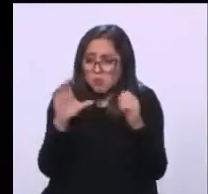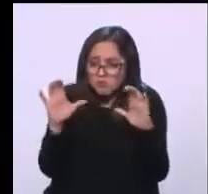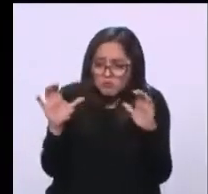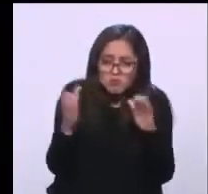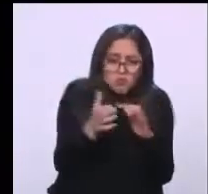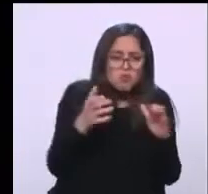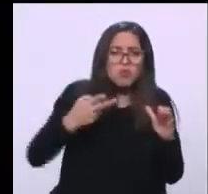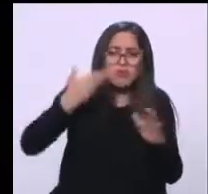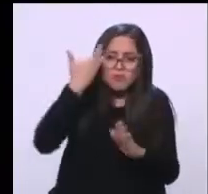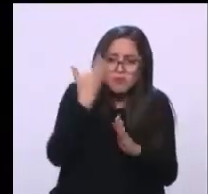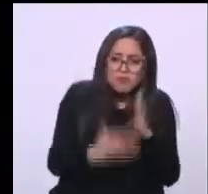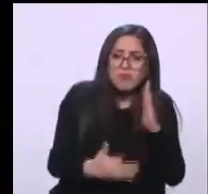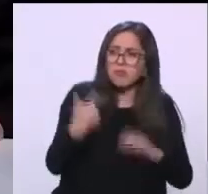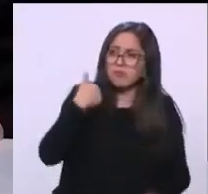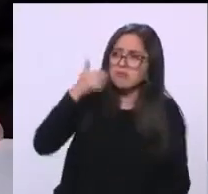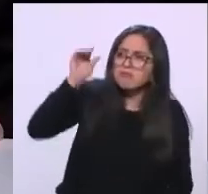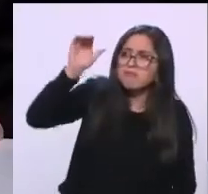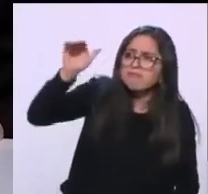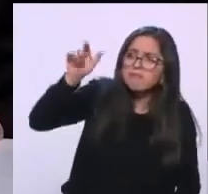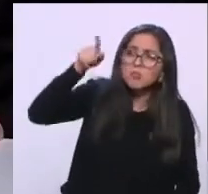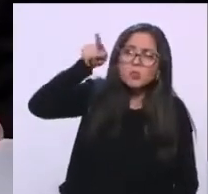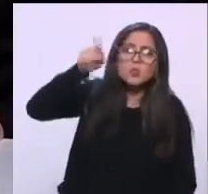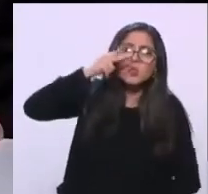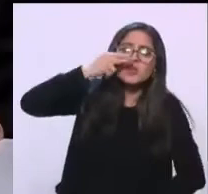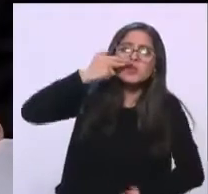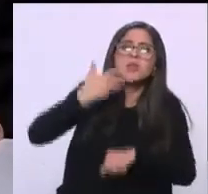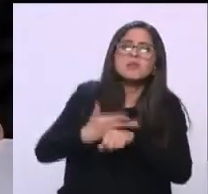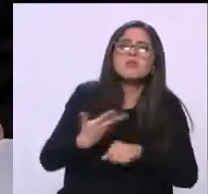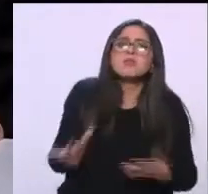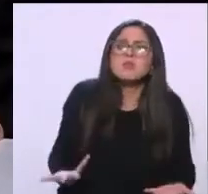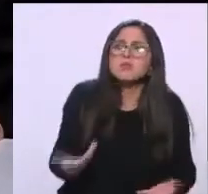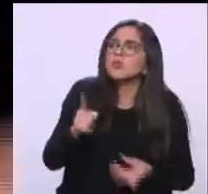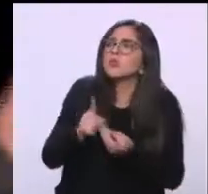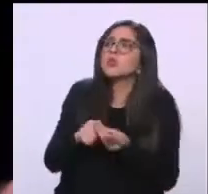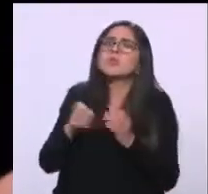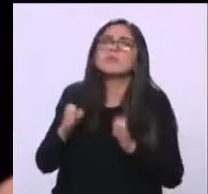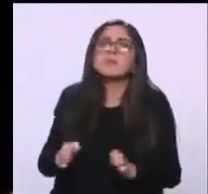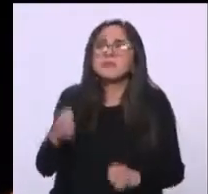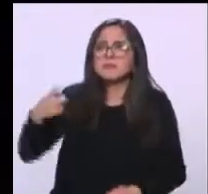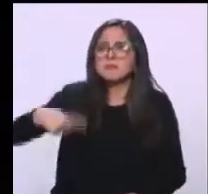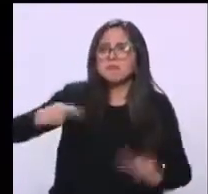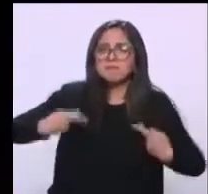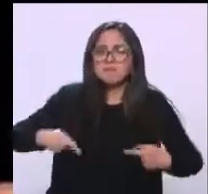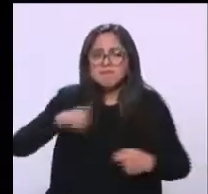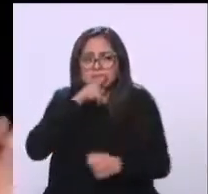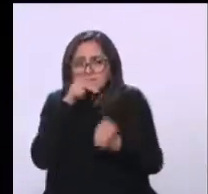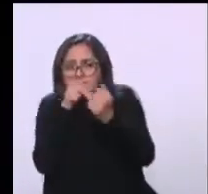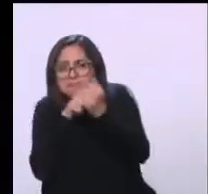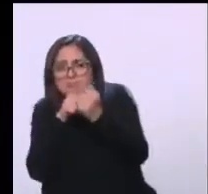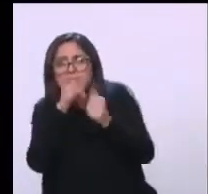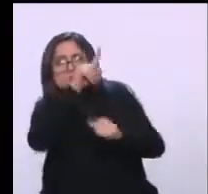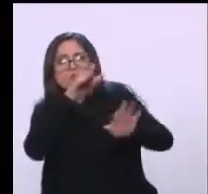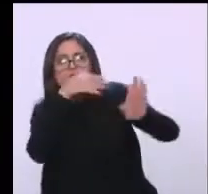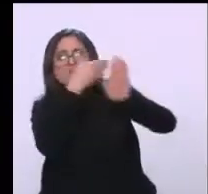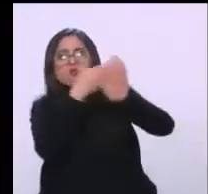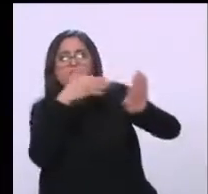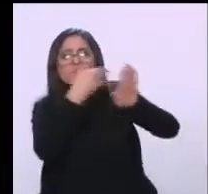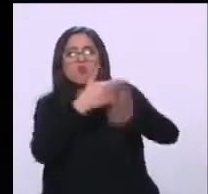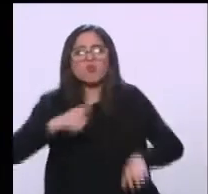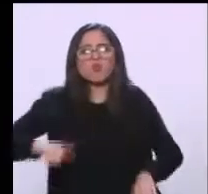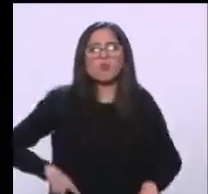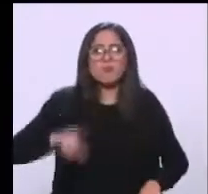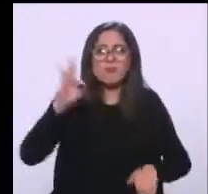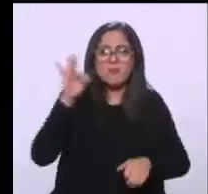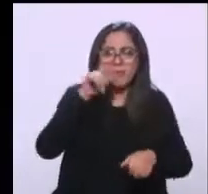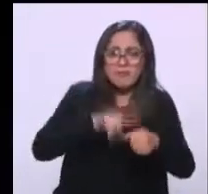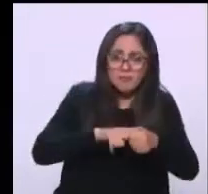hemos sabido voltear a decir, es que ustedes son responsables, señores, ¿y dónde están? Entonces se esconden y se voltea a ver al gobierno federal y nuevamente no estoy diciendo que el